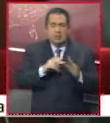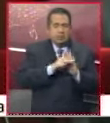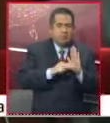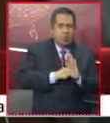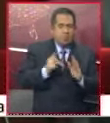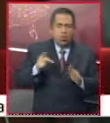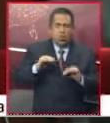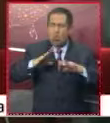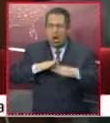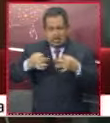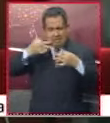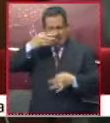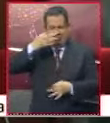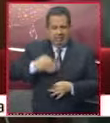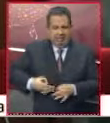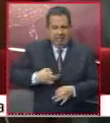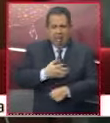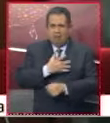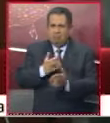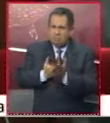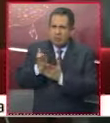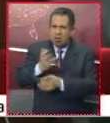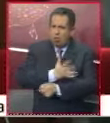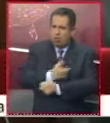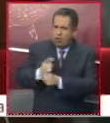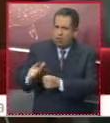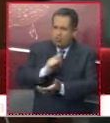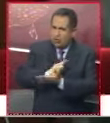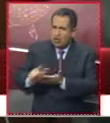el concepto de integridad pública, y yo creo que este es el